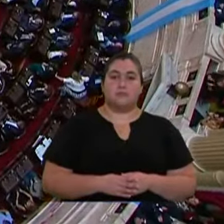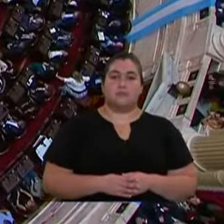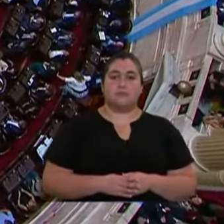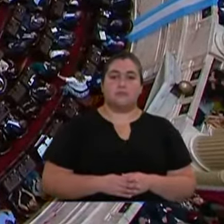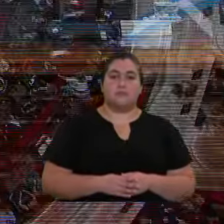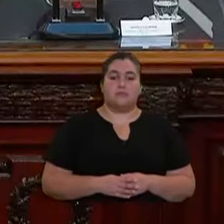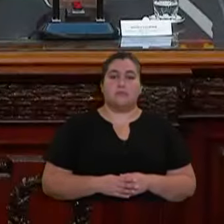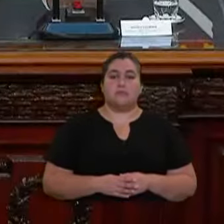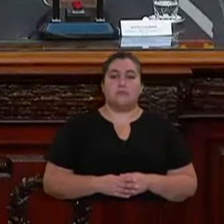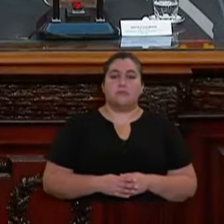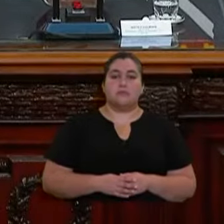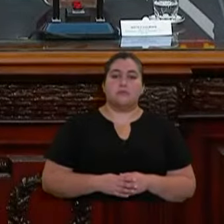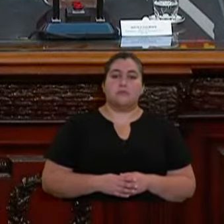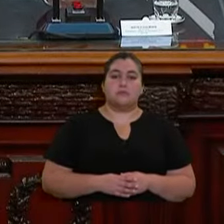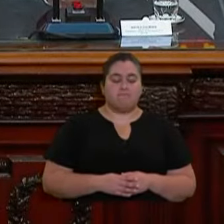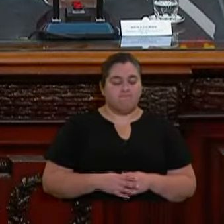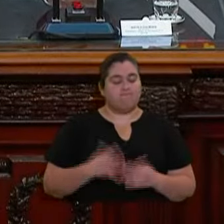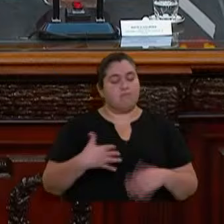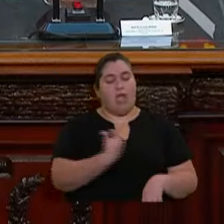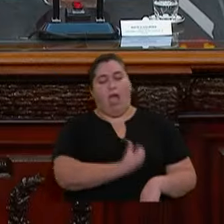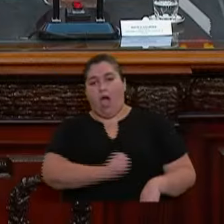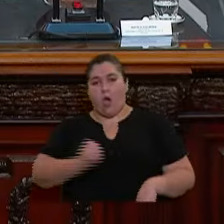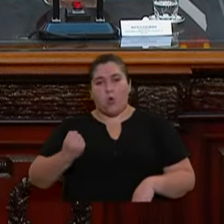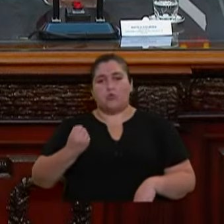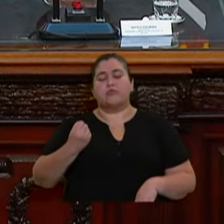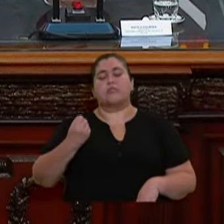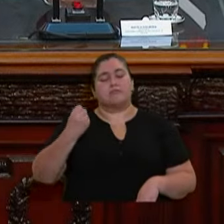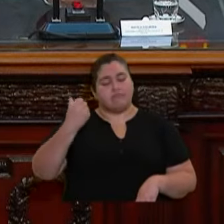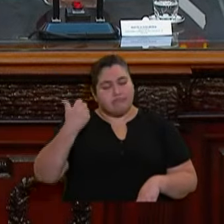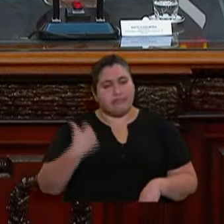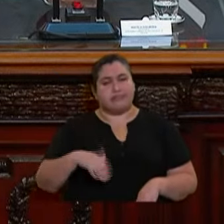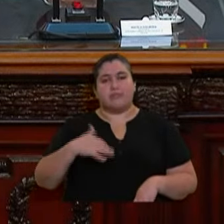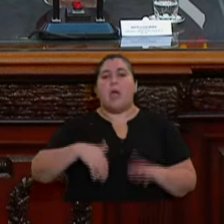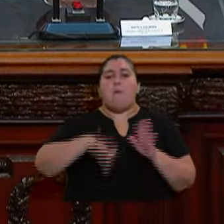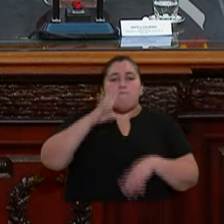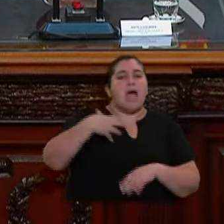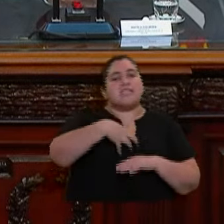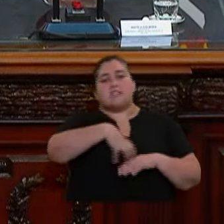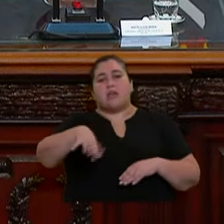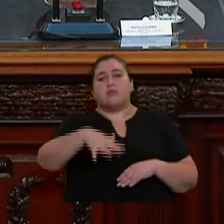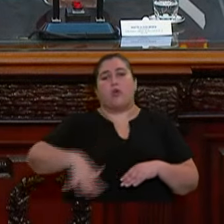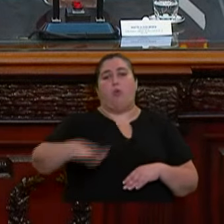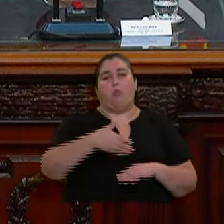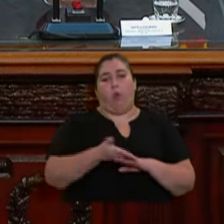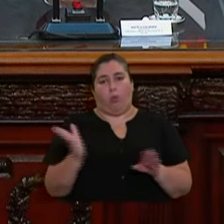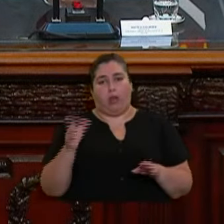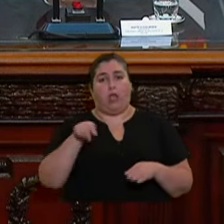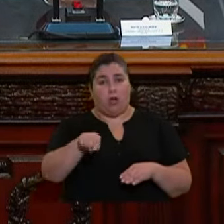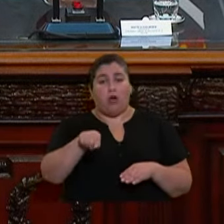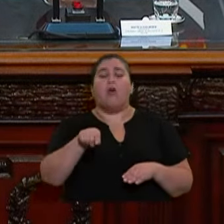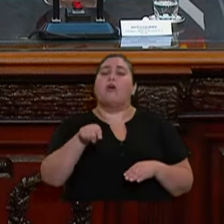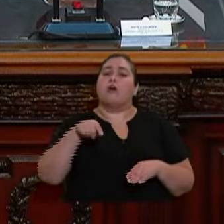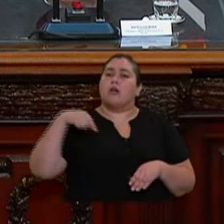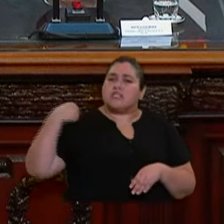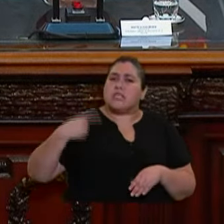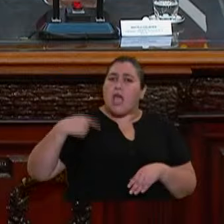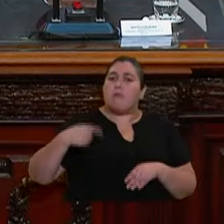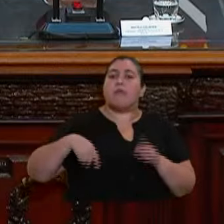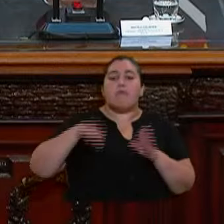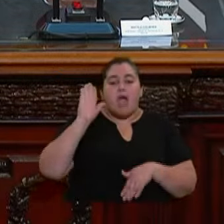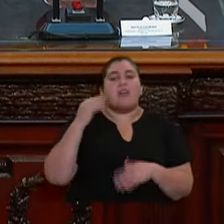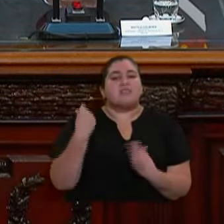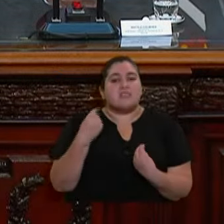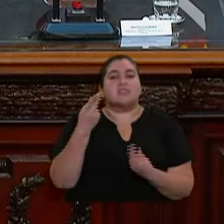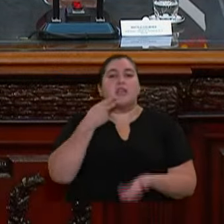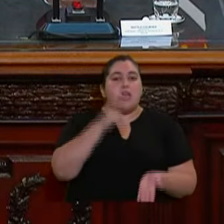En definitiva, es un ajuste que ha sido realizado mayormente sobre el sector público nacional y no como se hizo siempre, aumentando